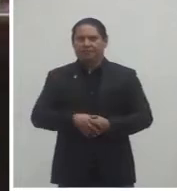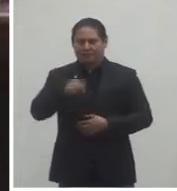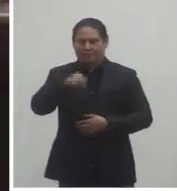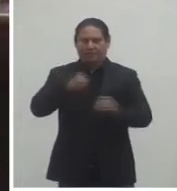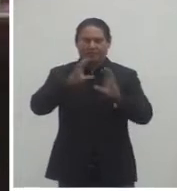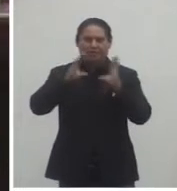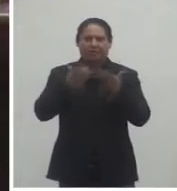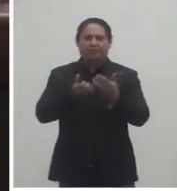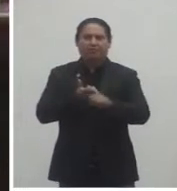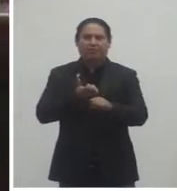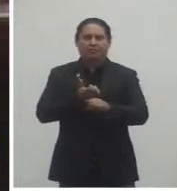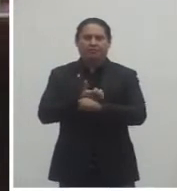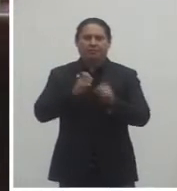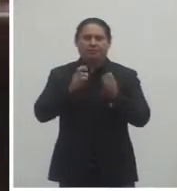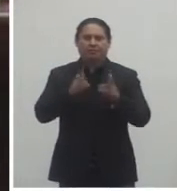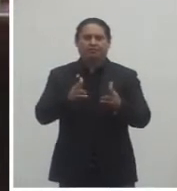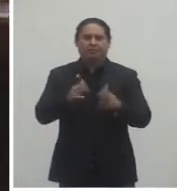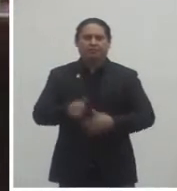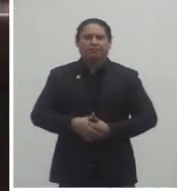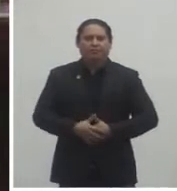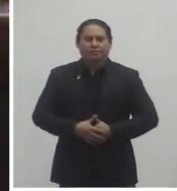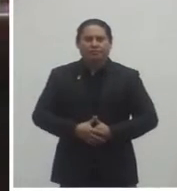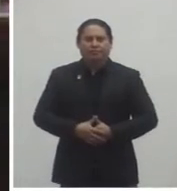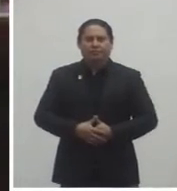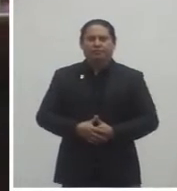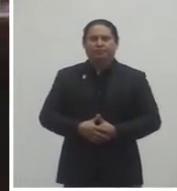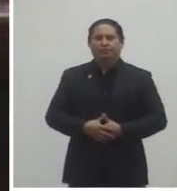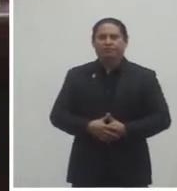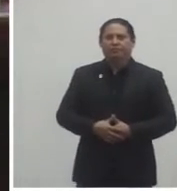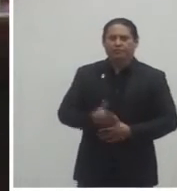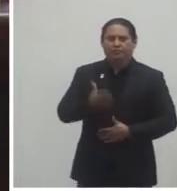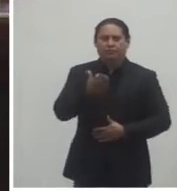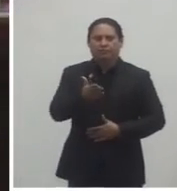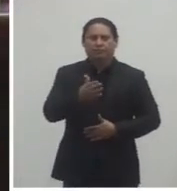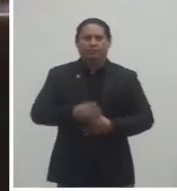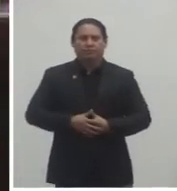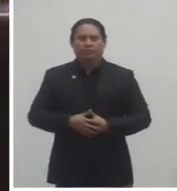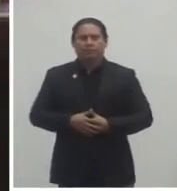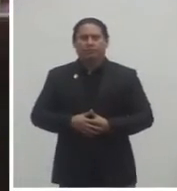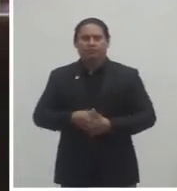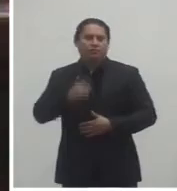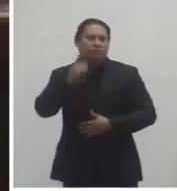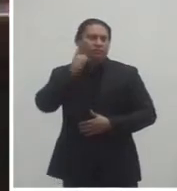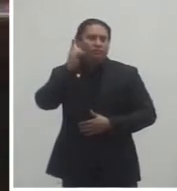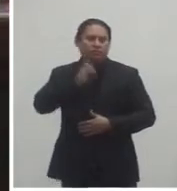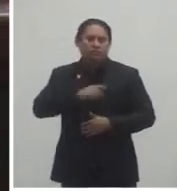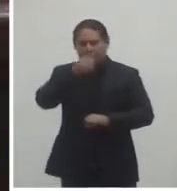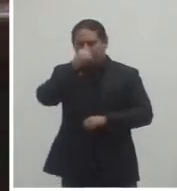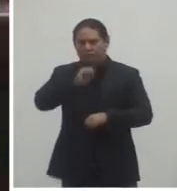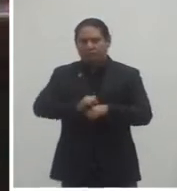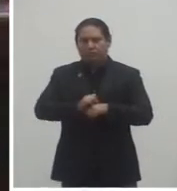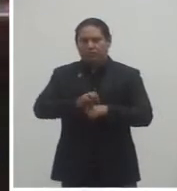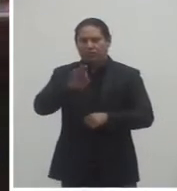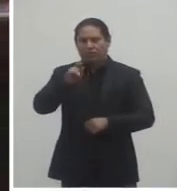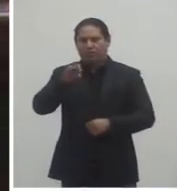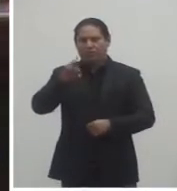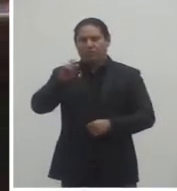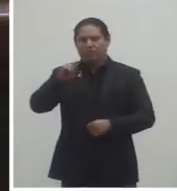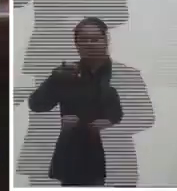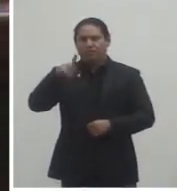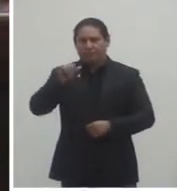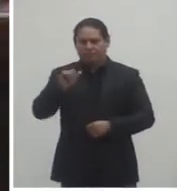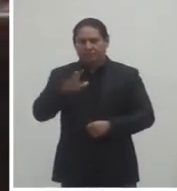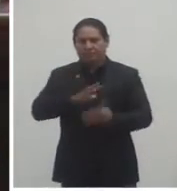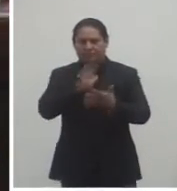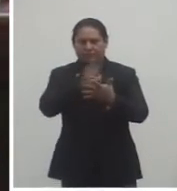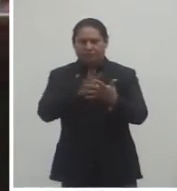esta 68ª legislatura. Por lo que solicito a la diputada secretaria Flor de María Esponda